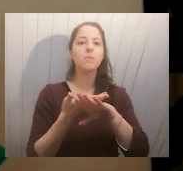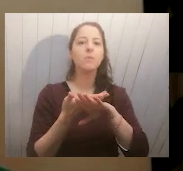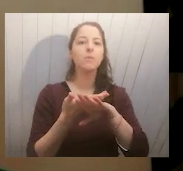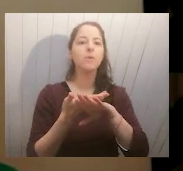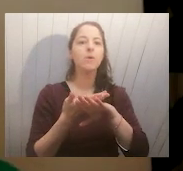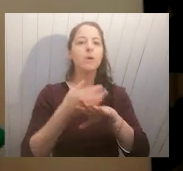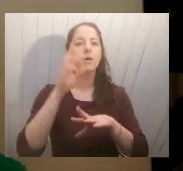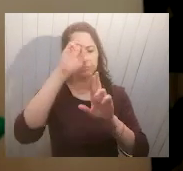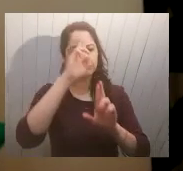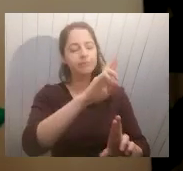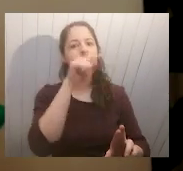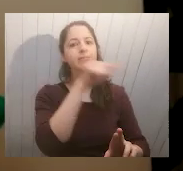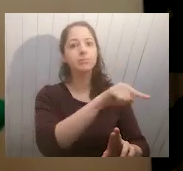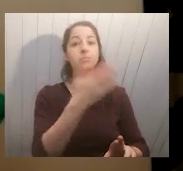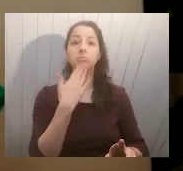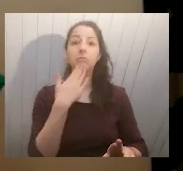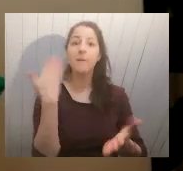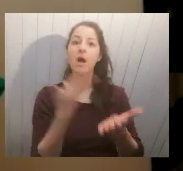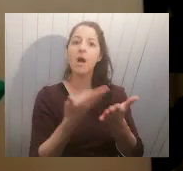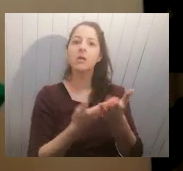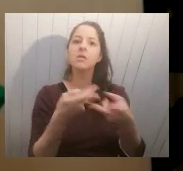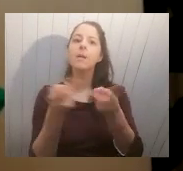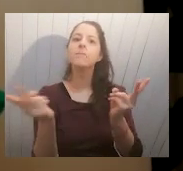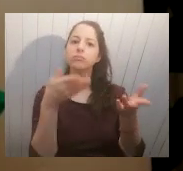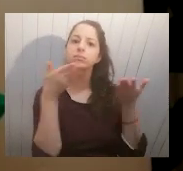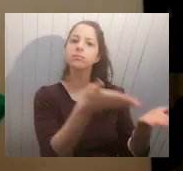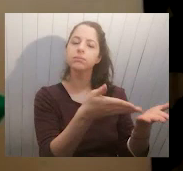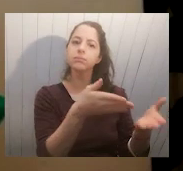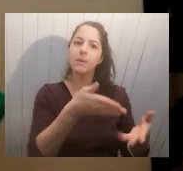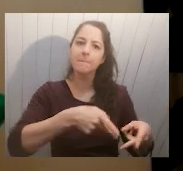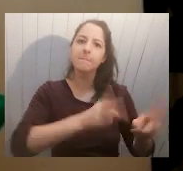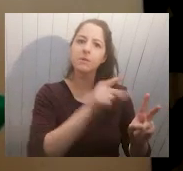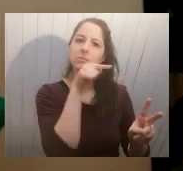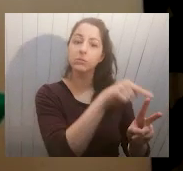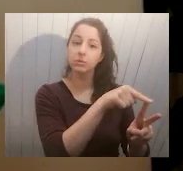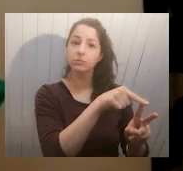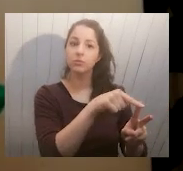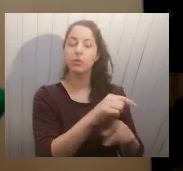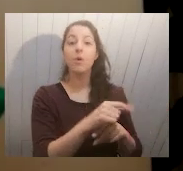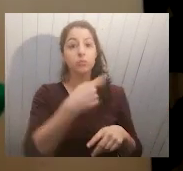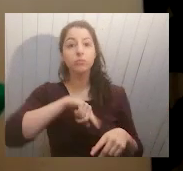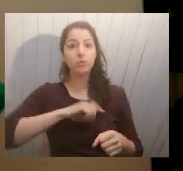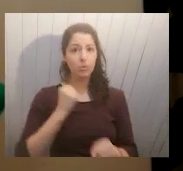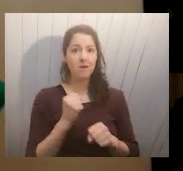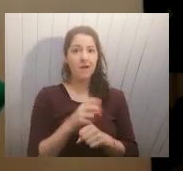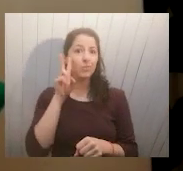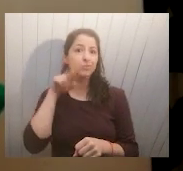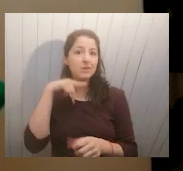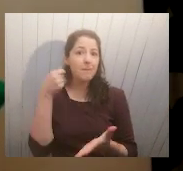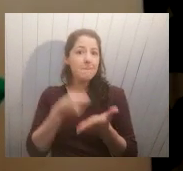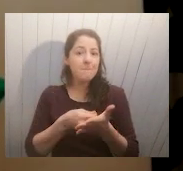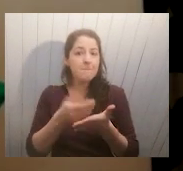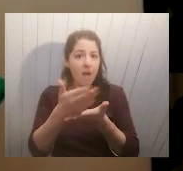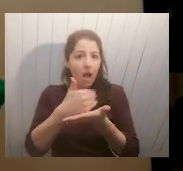posible, la cuarentena ha puesto en escena la centralidad de estos trabajos sin pago, que no